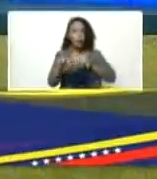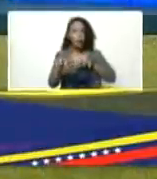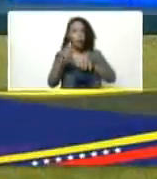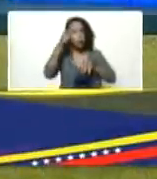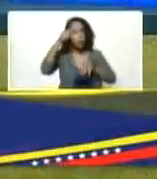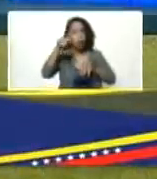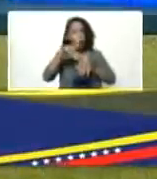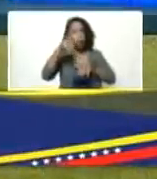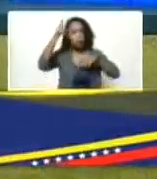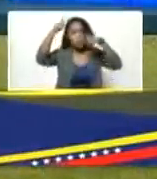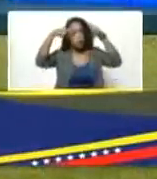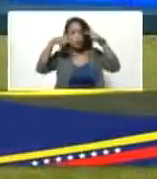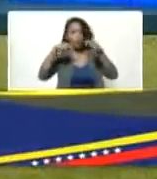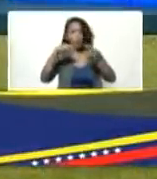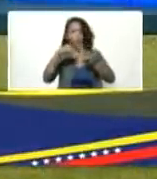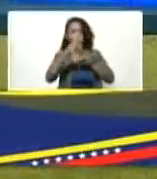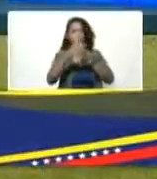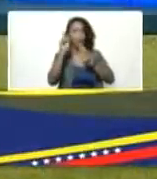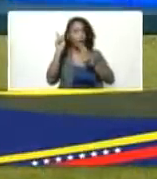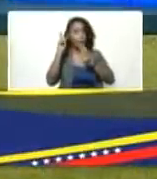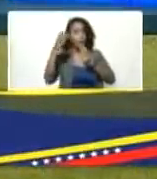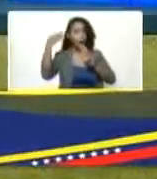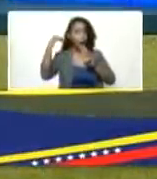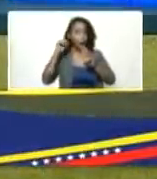pueblo, del chavismo. Para entonces,